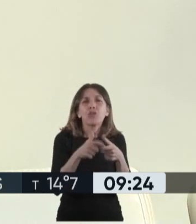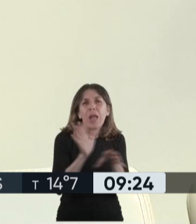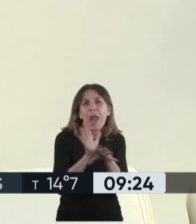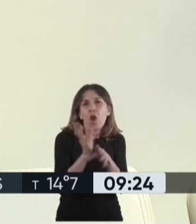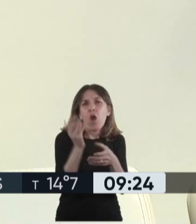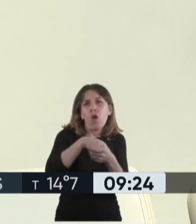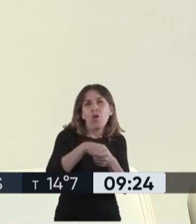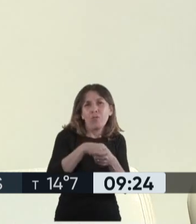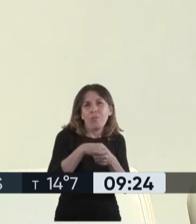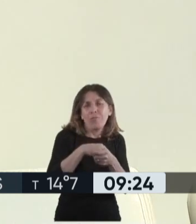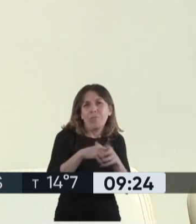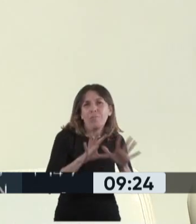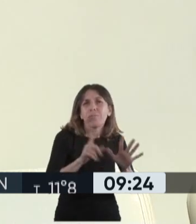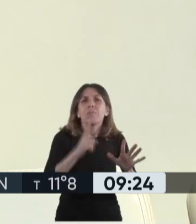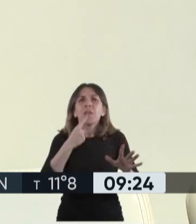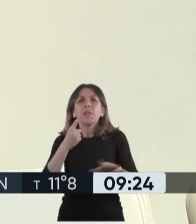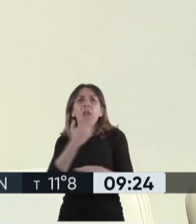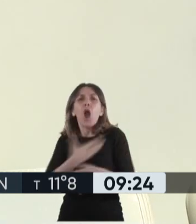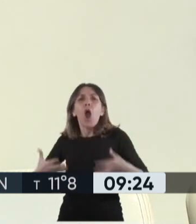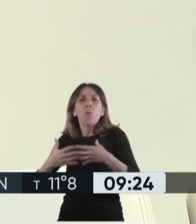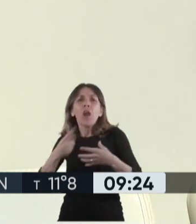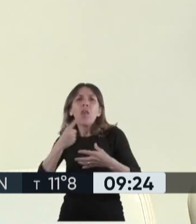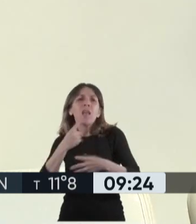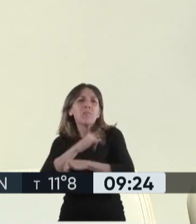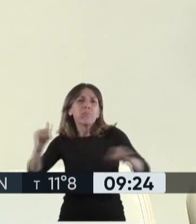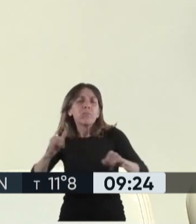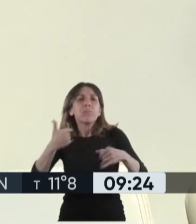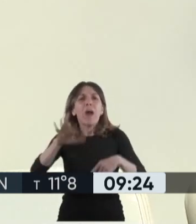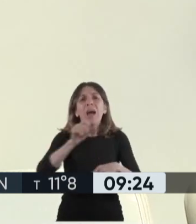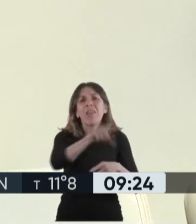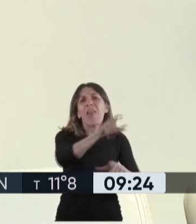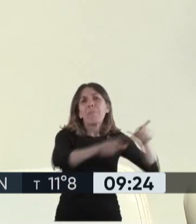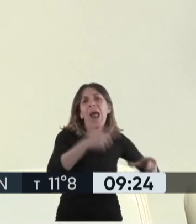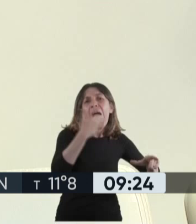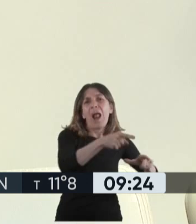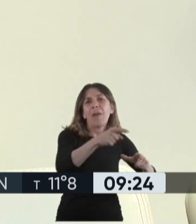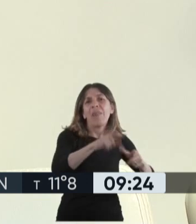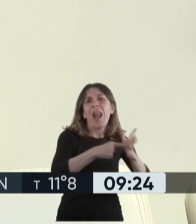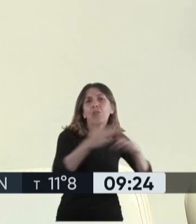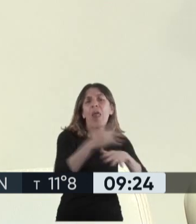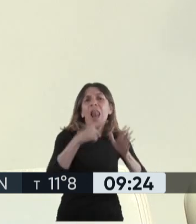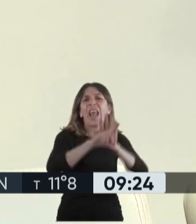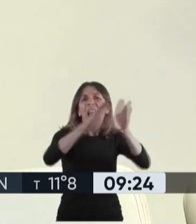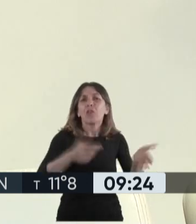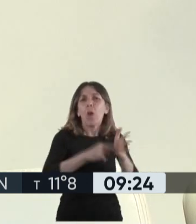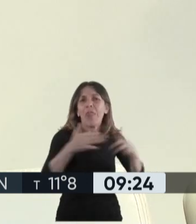oficialismo han salido, digamos, a contestar algunas voces, especialmente de la Ciudad de Buenos Aires, que en particular en la legislatura de la ciudad